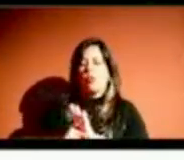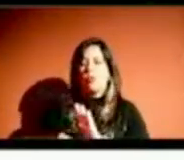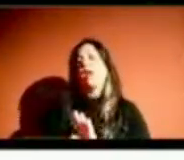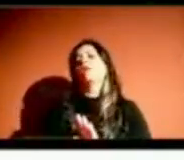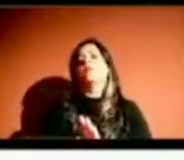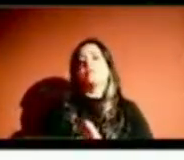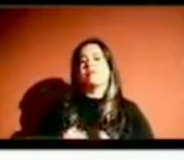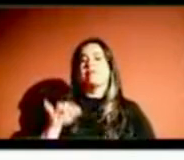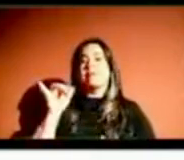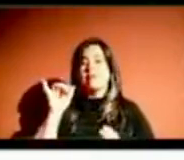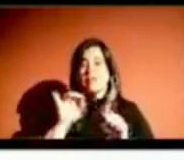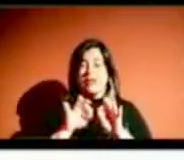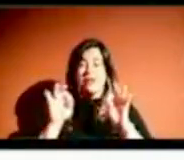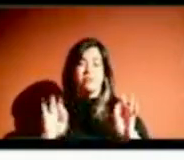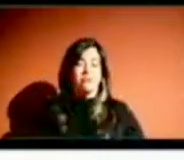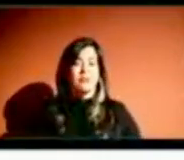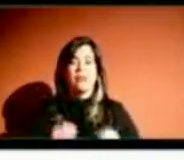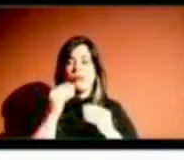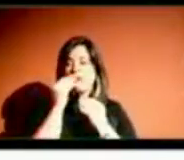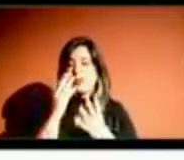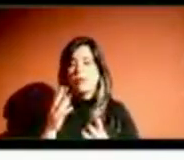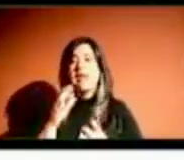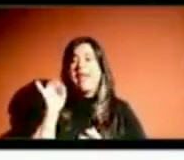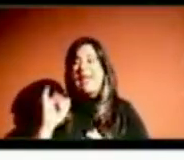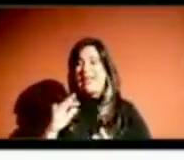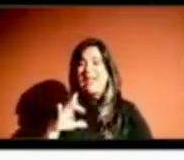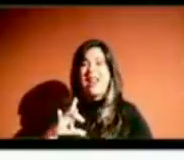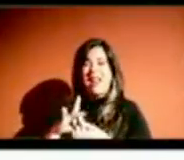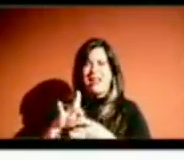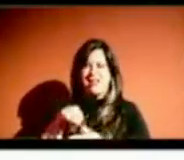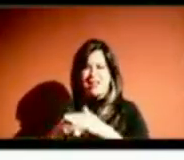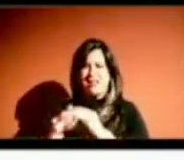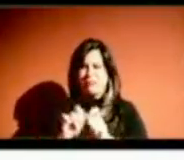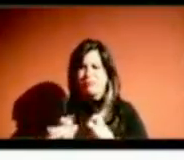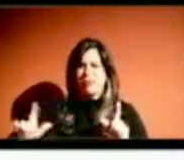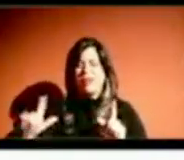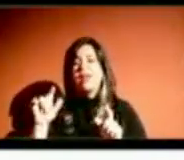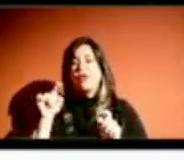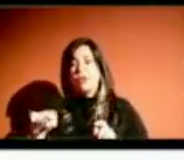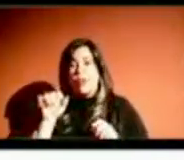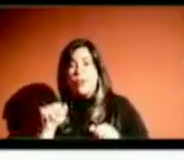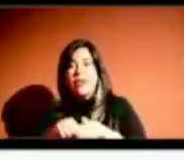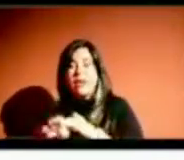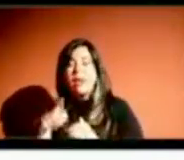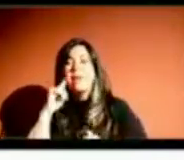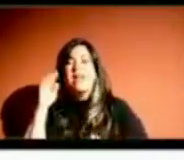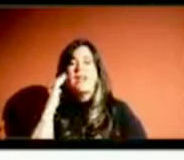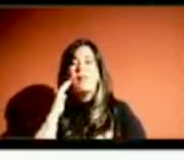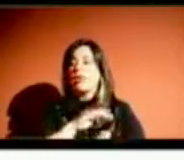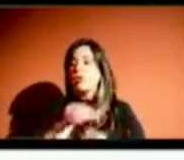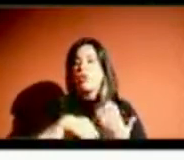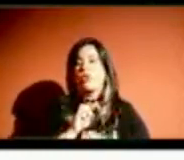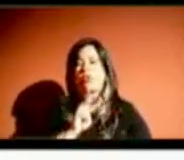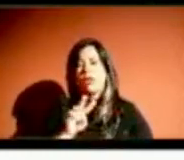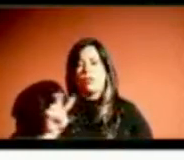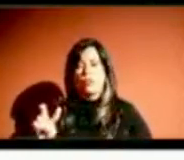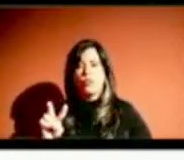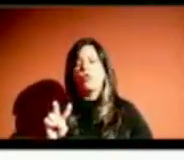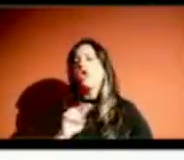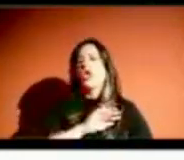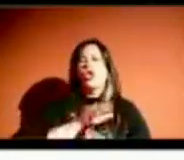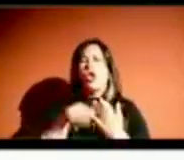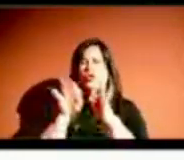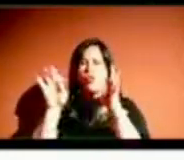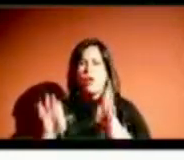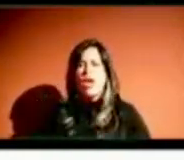que este enlace es donde usted va a poder acceder para que usted pueda saber todos los W-2 y todos los